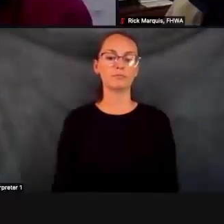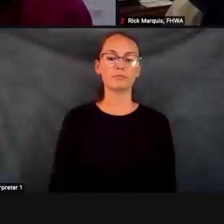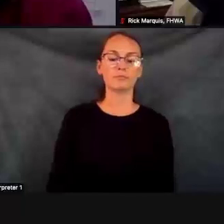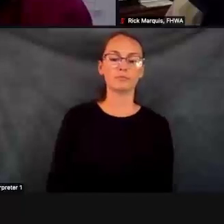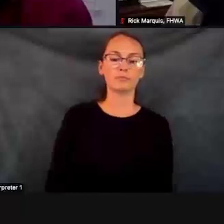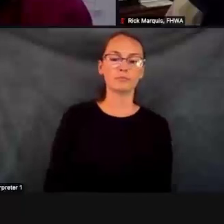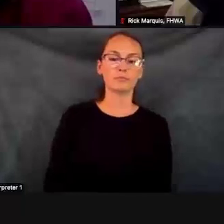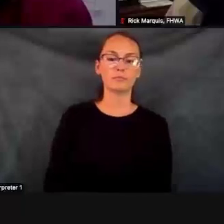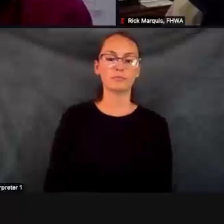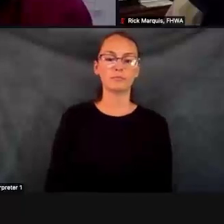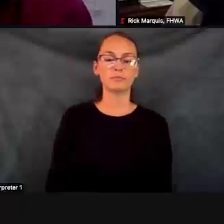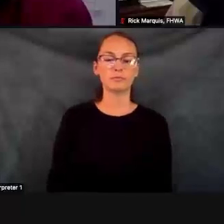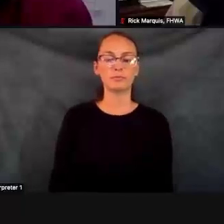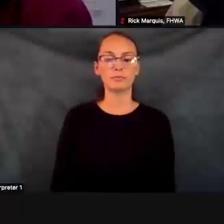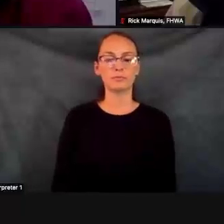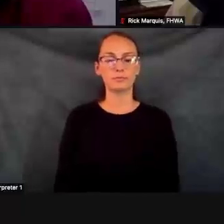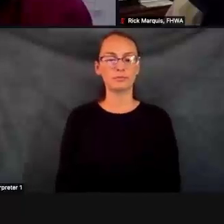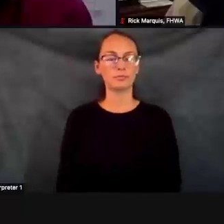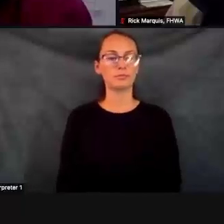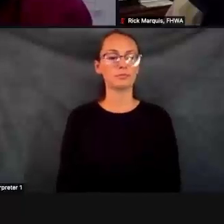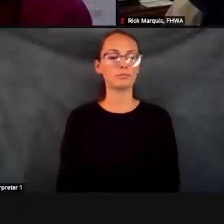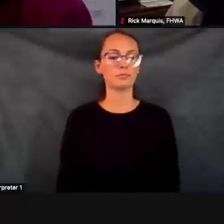David Carney,